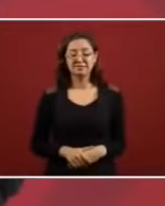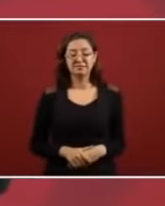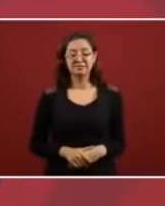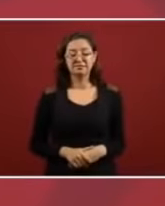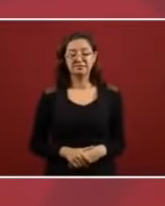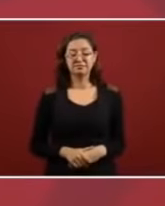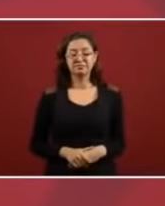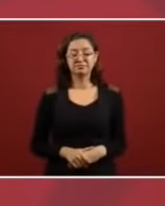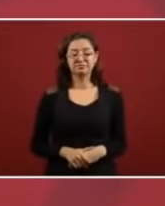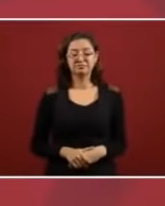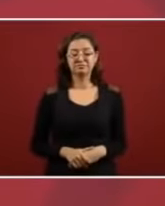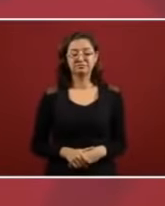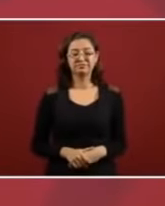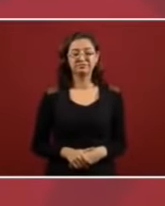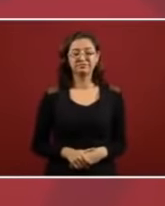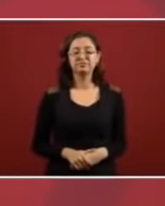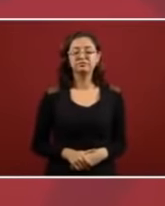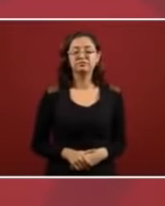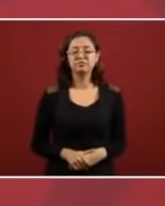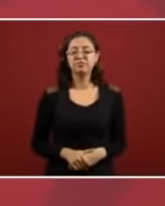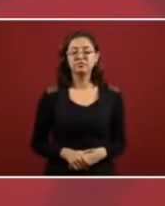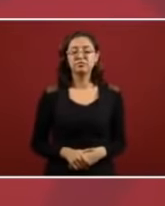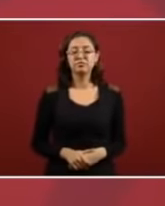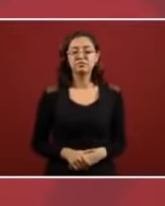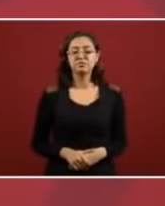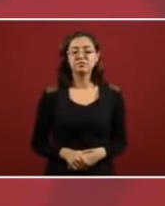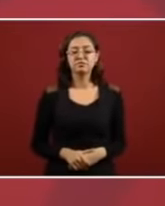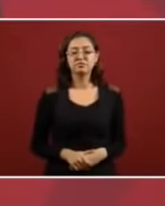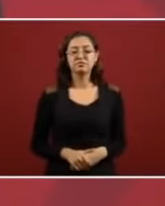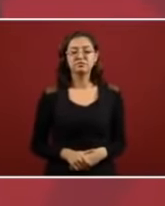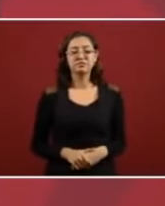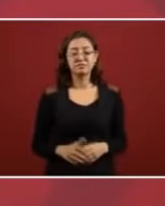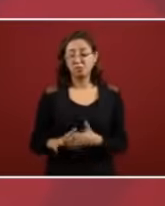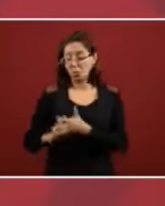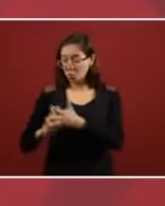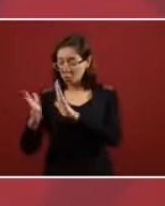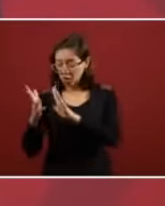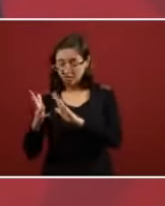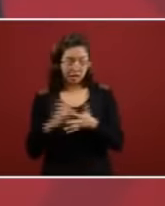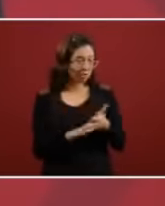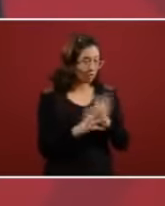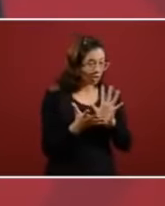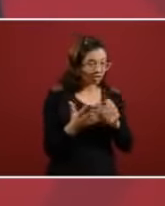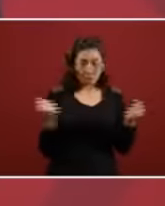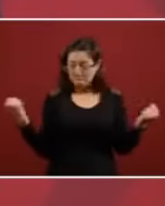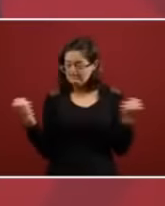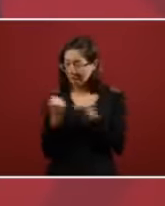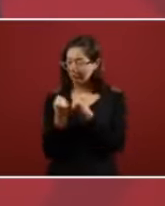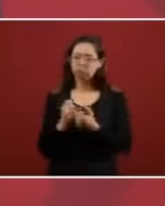qué es la violencia no se puede enfrentar con la violencia